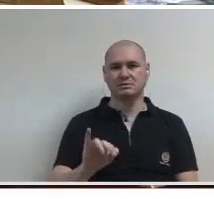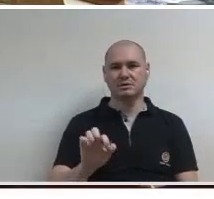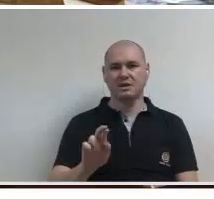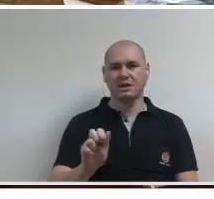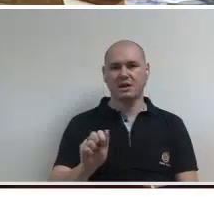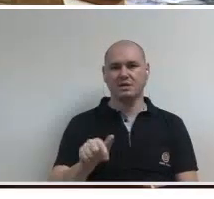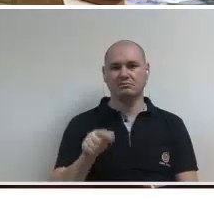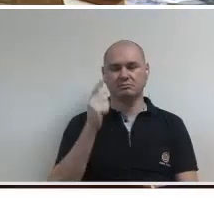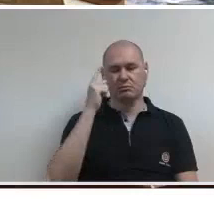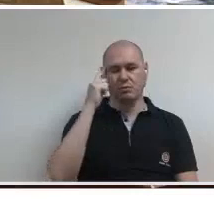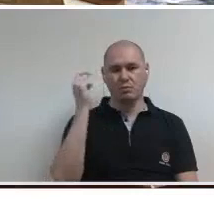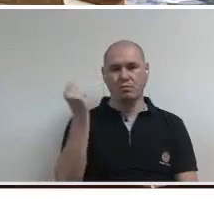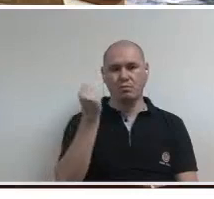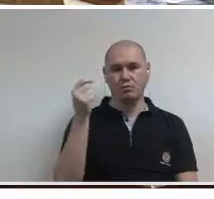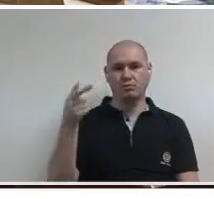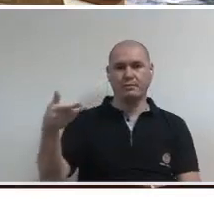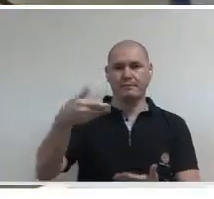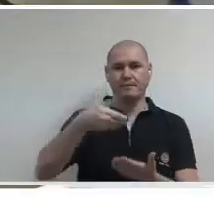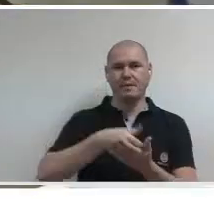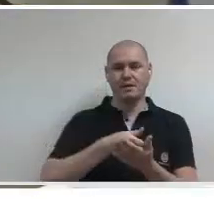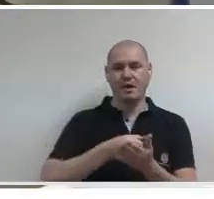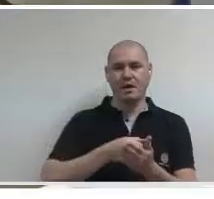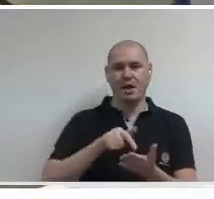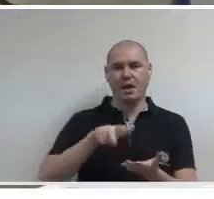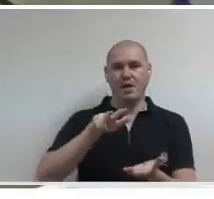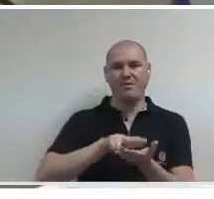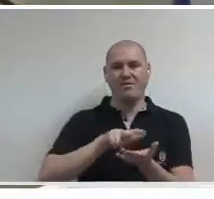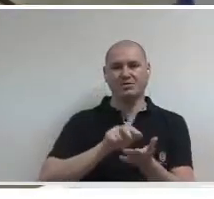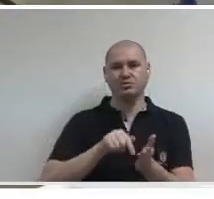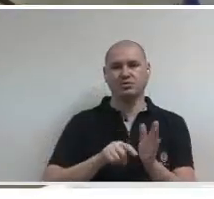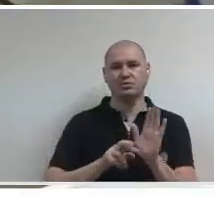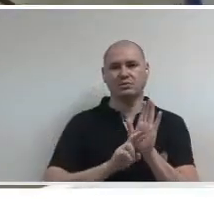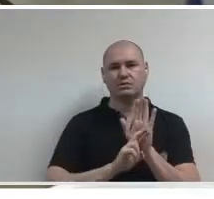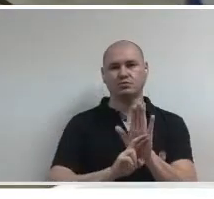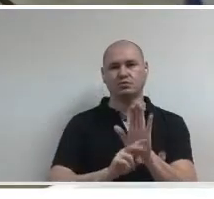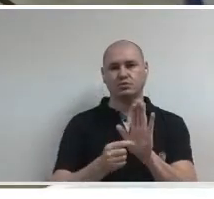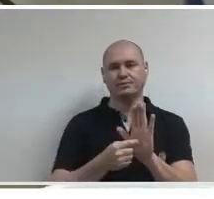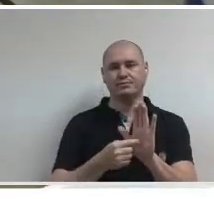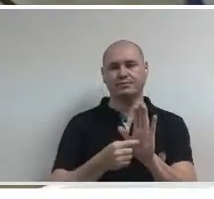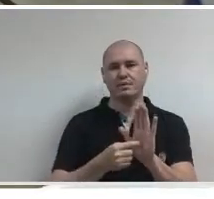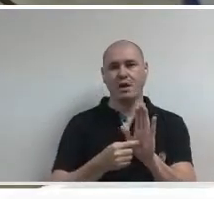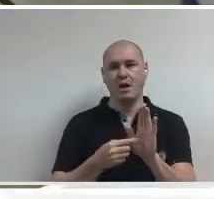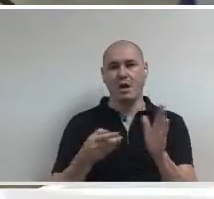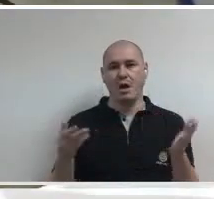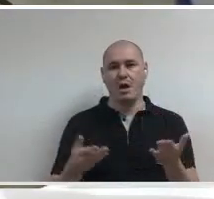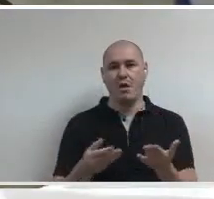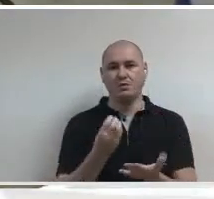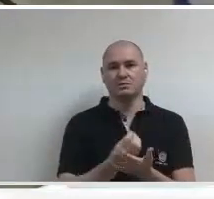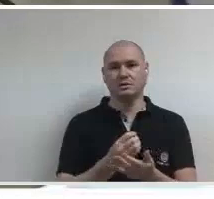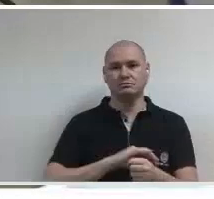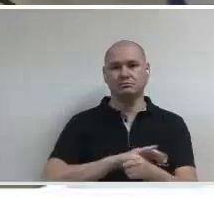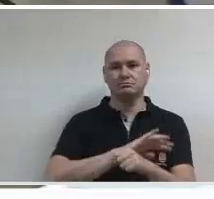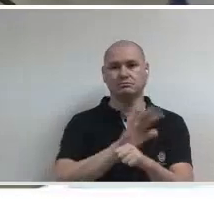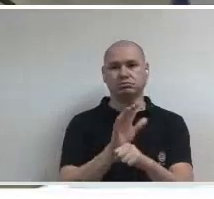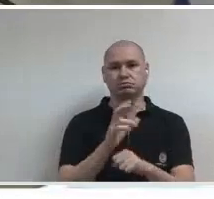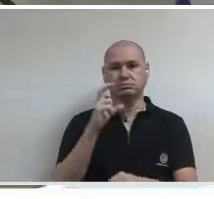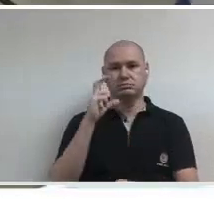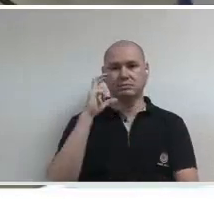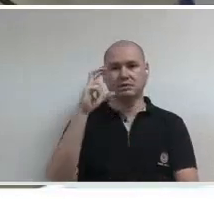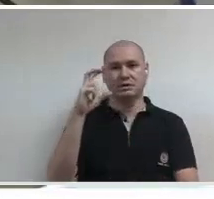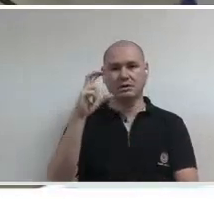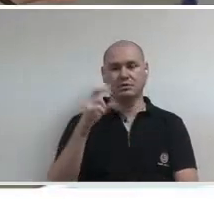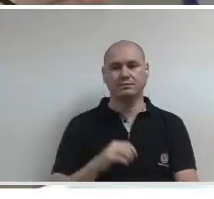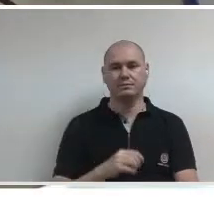coherencia, presidente, que entonces vigencia ya del Estado de aprobaco Cooperativo acordada. Histórico, verá, estando una pandemia Ya extremadamente crítico, ni en